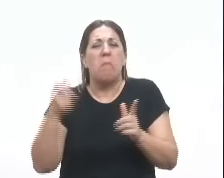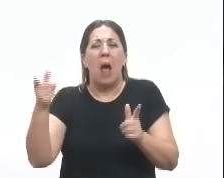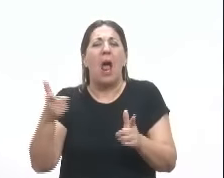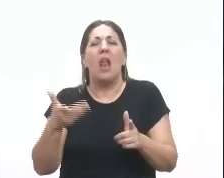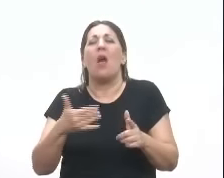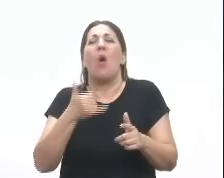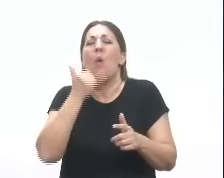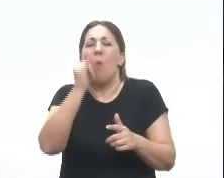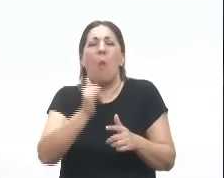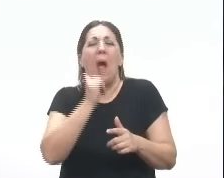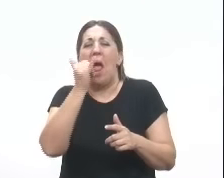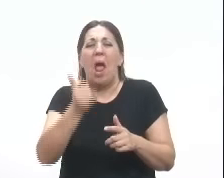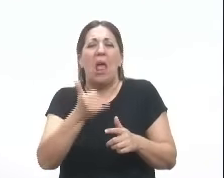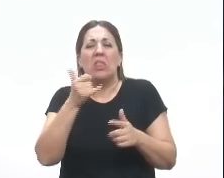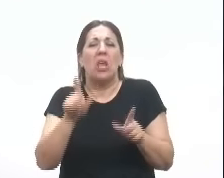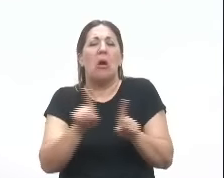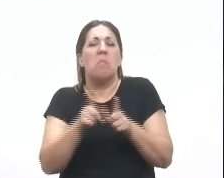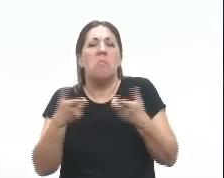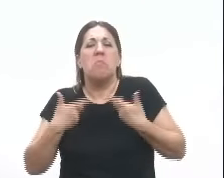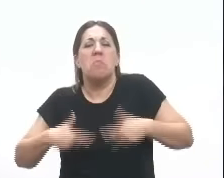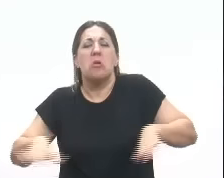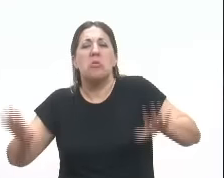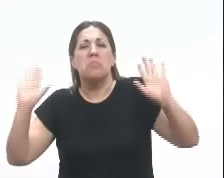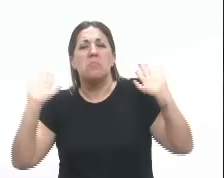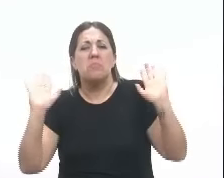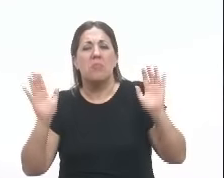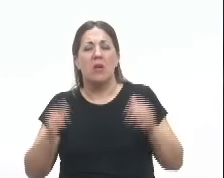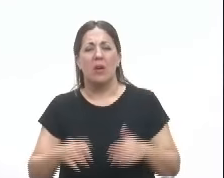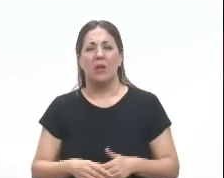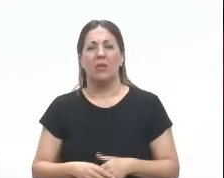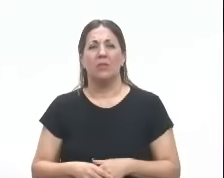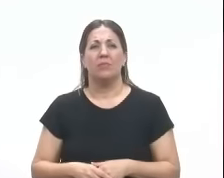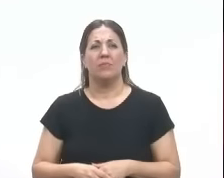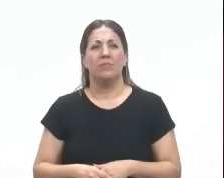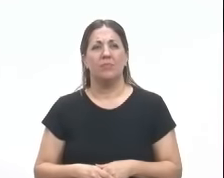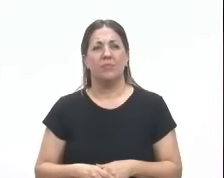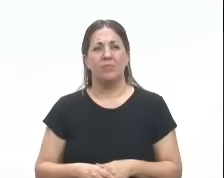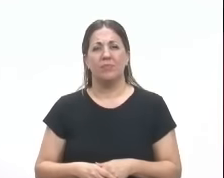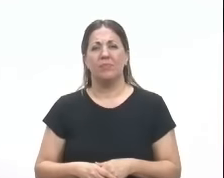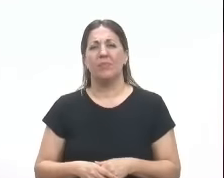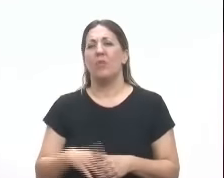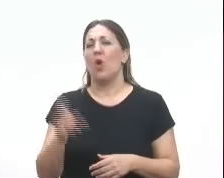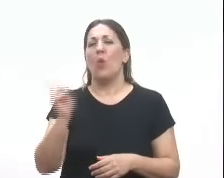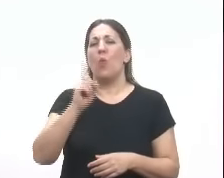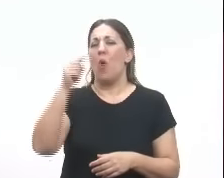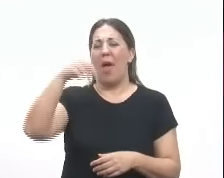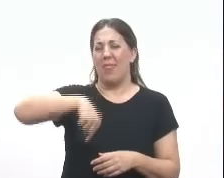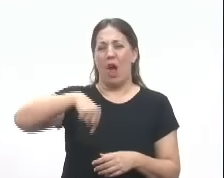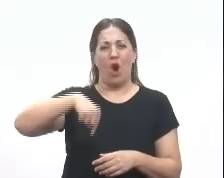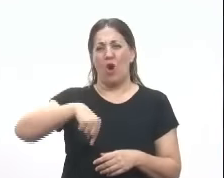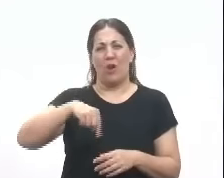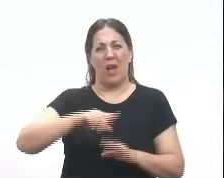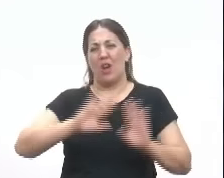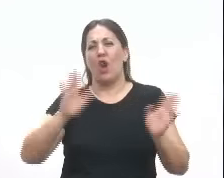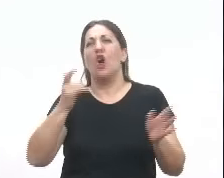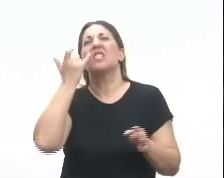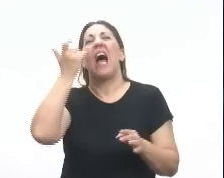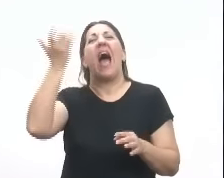todas partes. Dádiva por todas partes. Y no era de ahora, era de antes que yo ya pedí. Dejate de